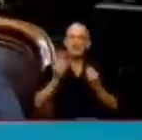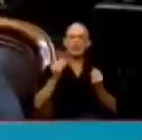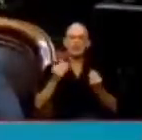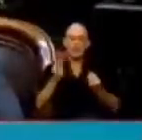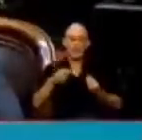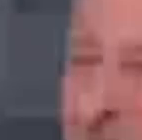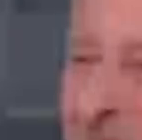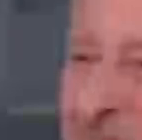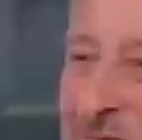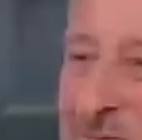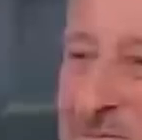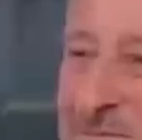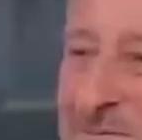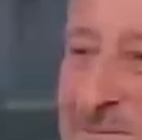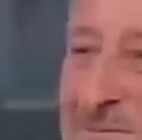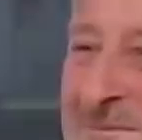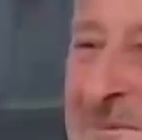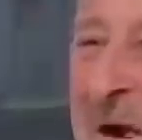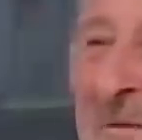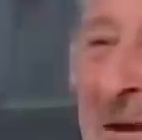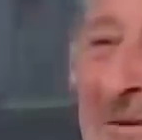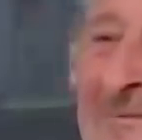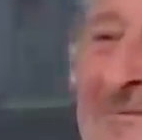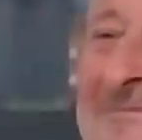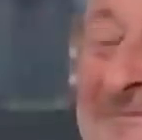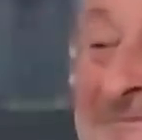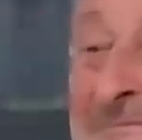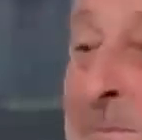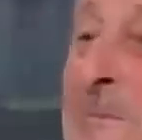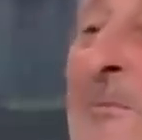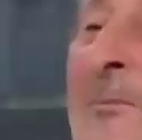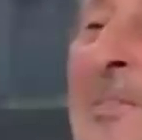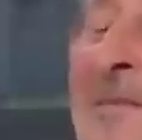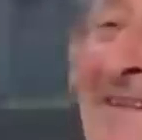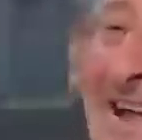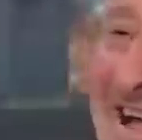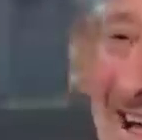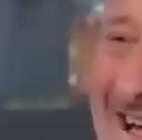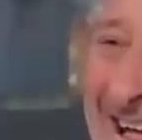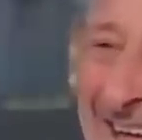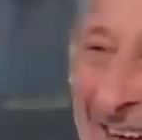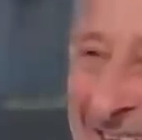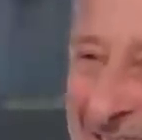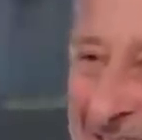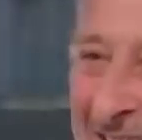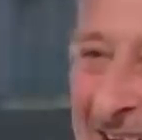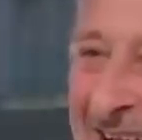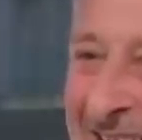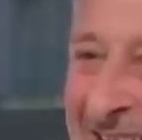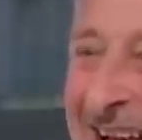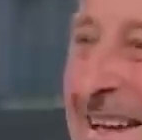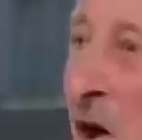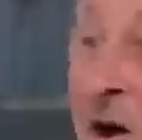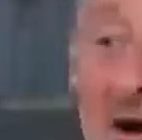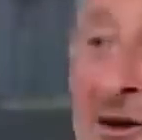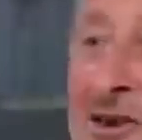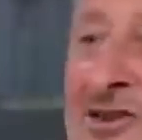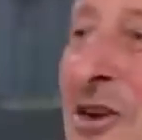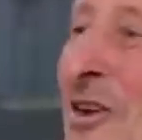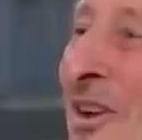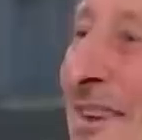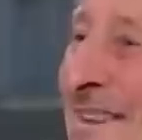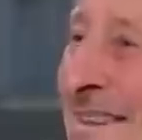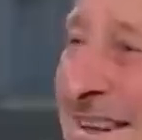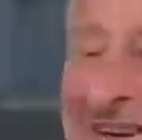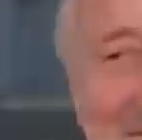Si ¿Cómo retirada? Que... Está en su mejor momento, bueno, digamos. Puede decir obvio, lo que quiera. Está espléndido, pero está bien, pero no es el... Lo veo en la tapa de las revistas y lo veo más